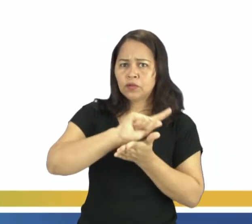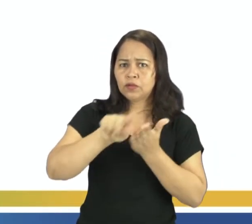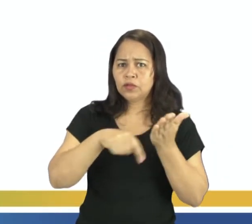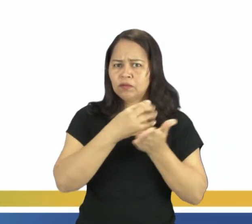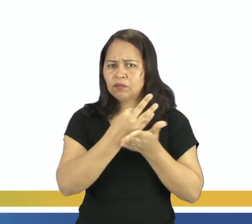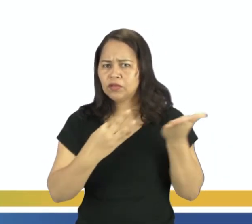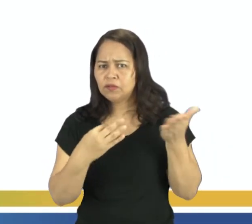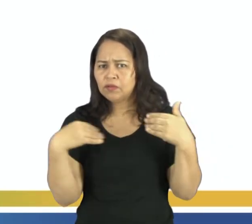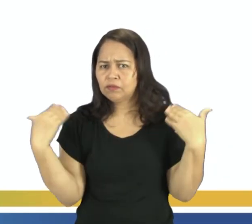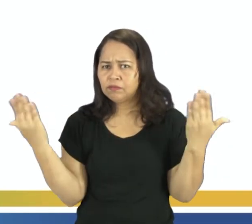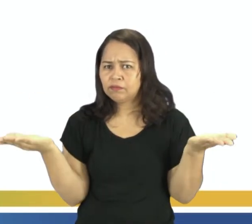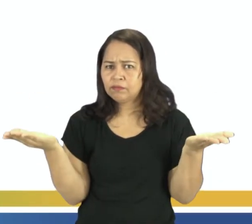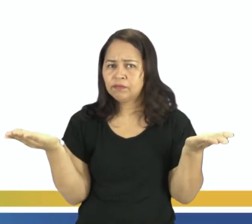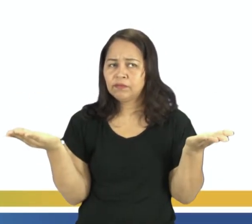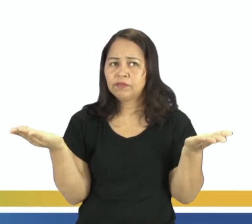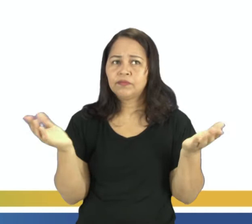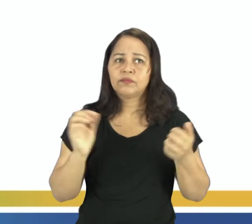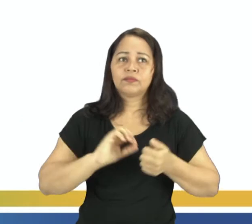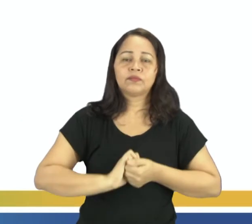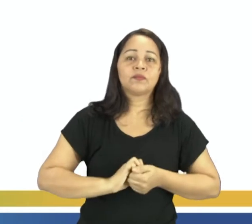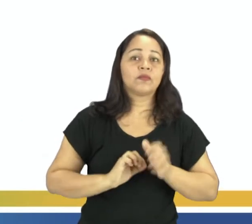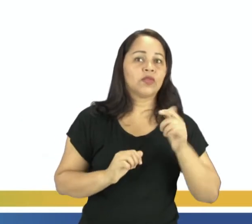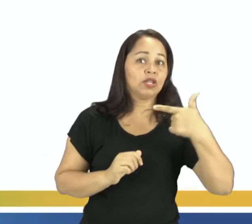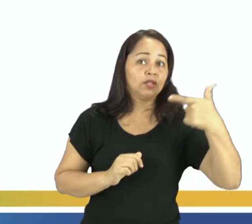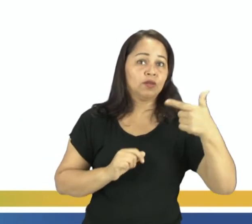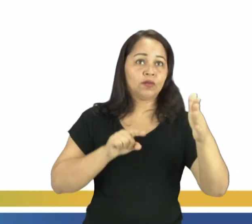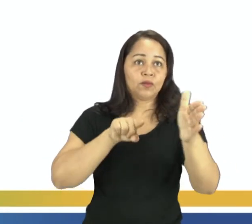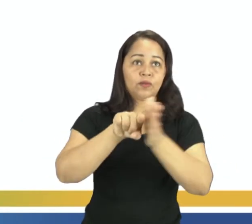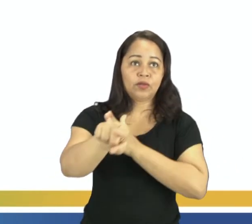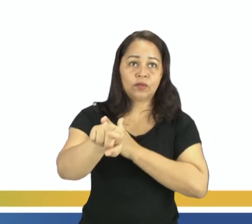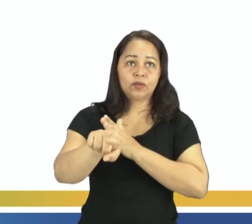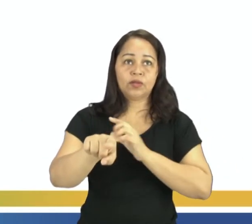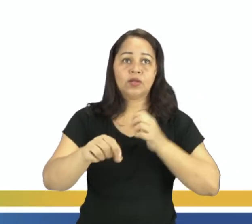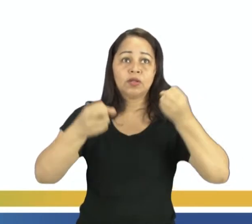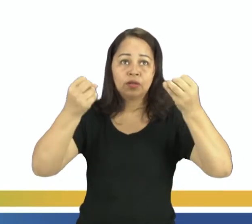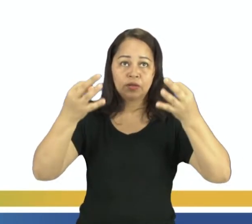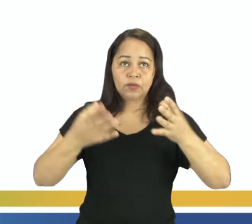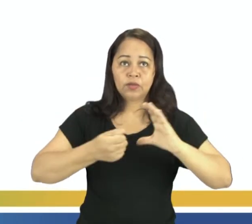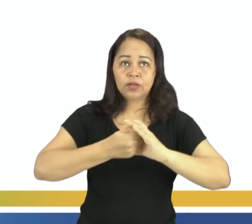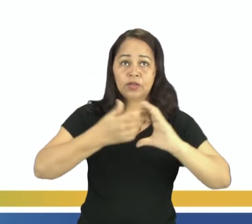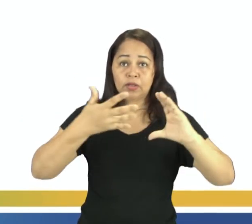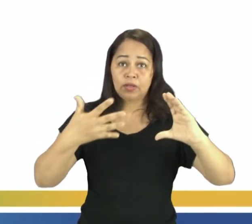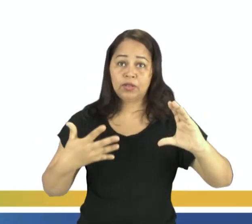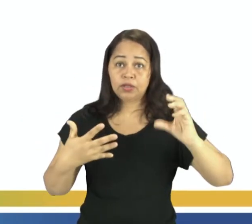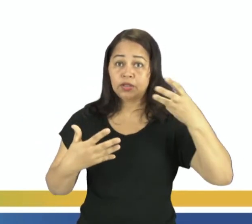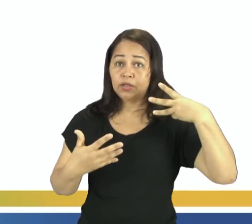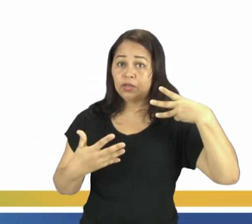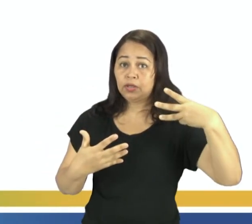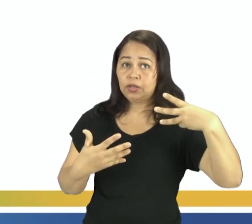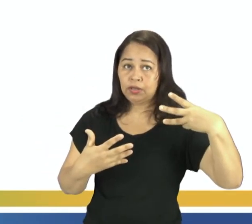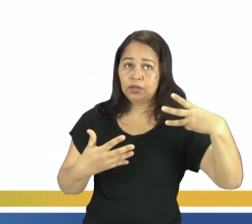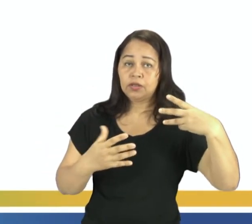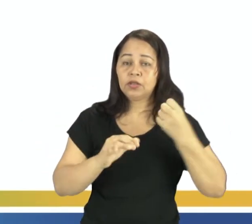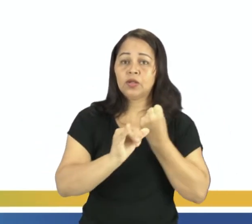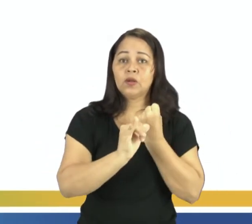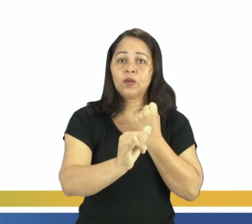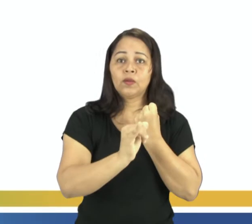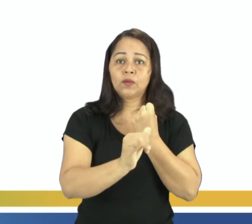textual. Segunda pregunta. Mencione características, 3 características de la